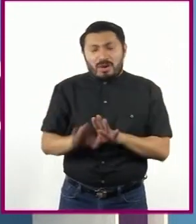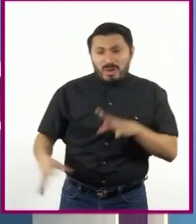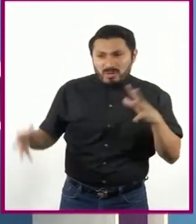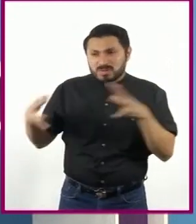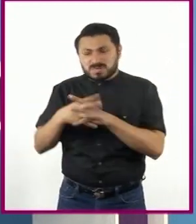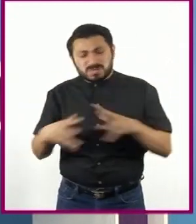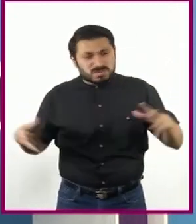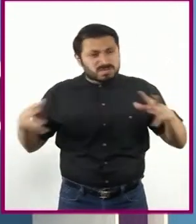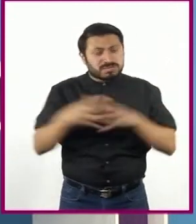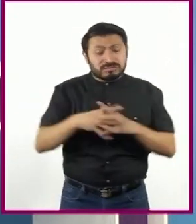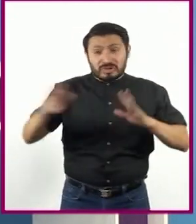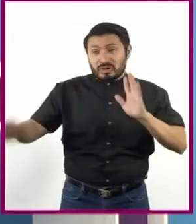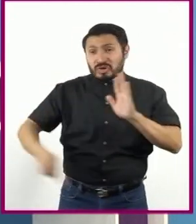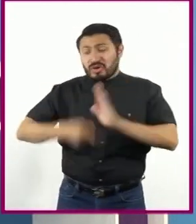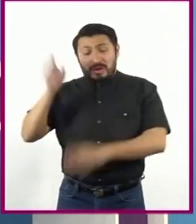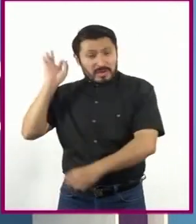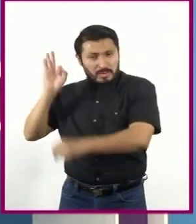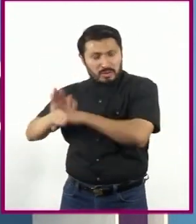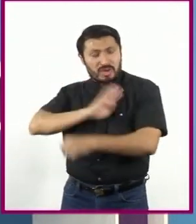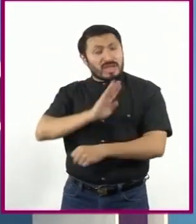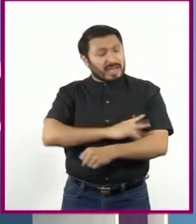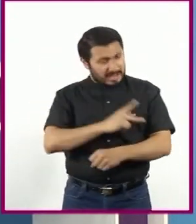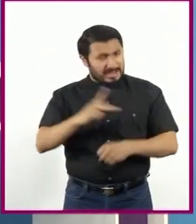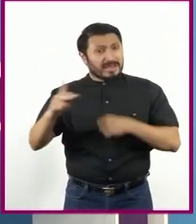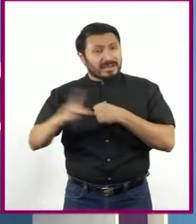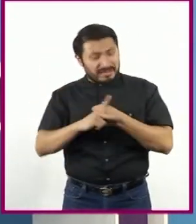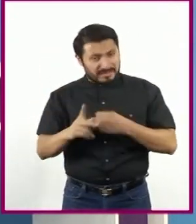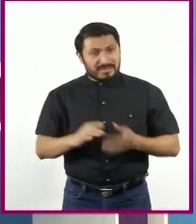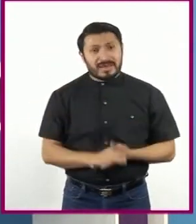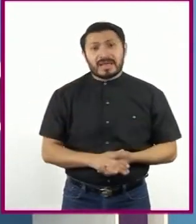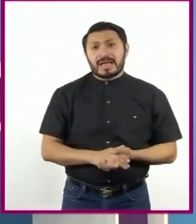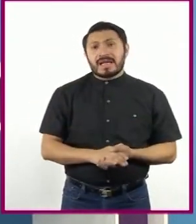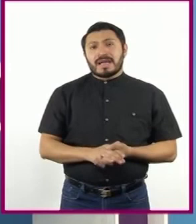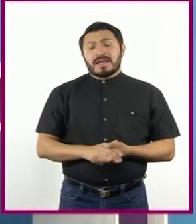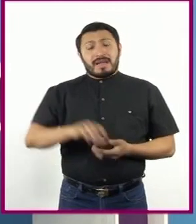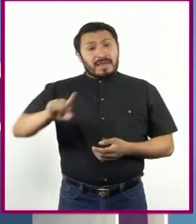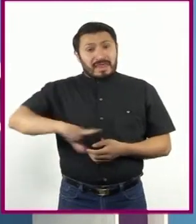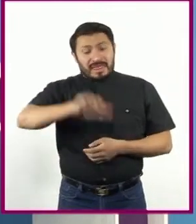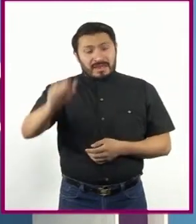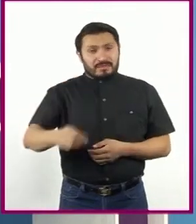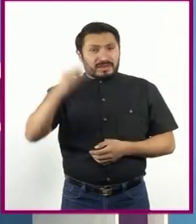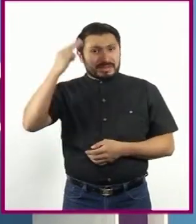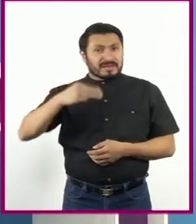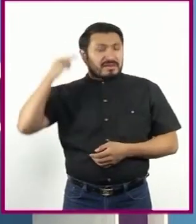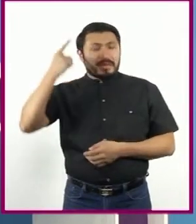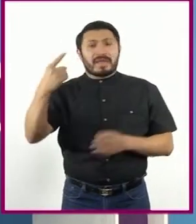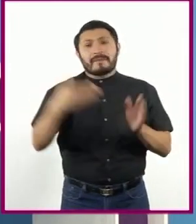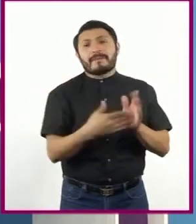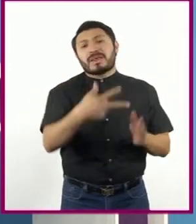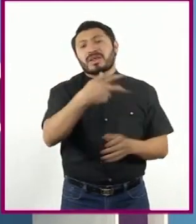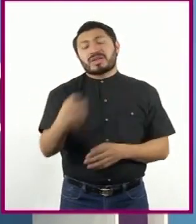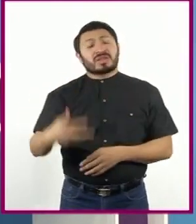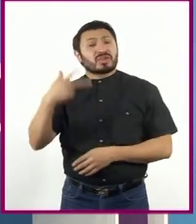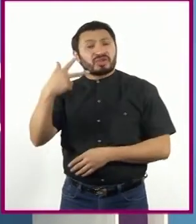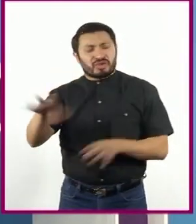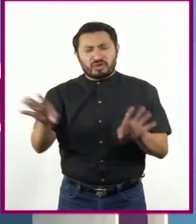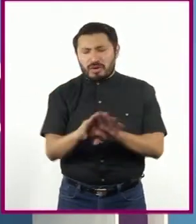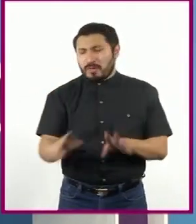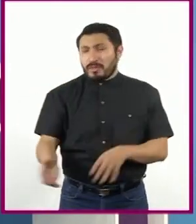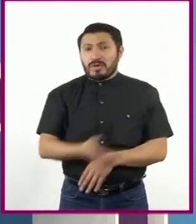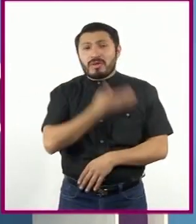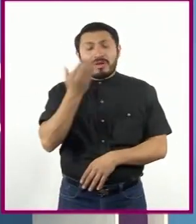recuperar la corona. El motín de Aranjuez, en marzo de 1808, fue un levantamiento popular que llevó